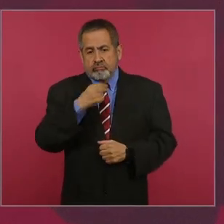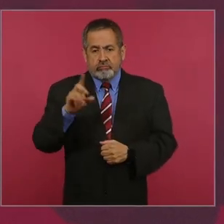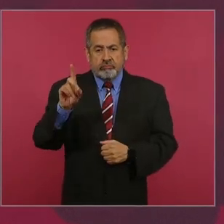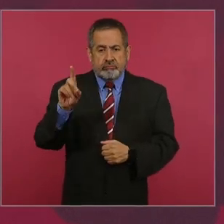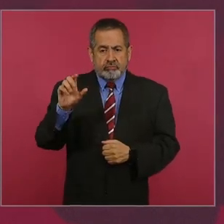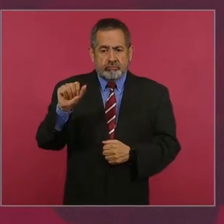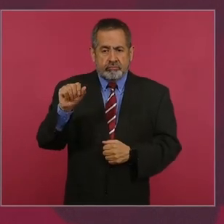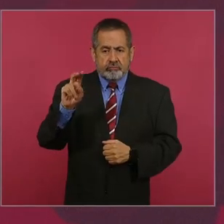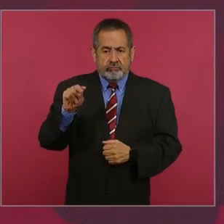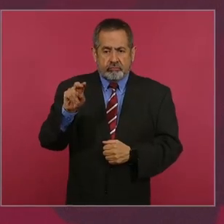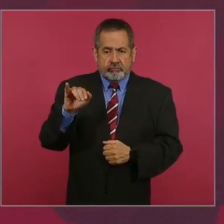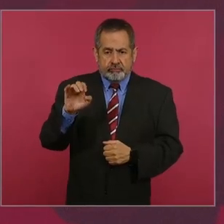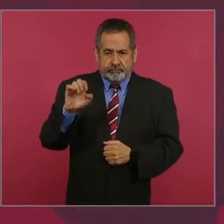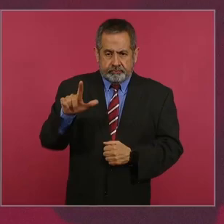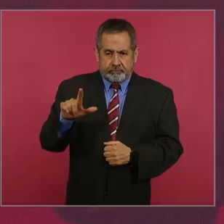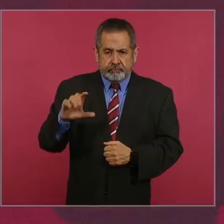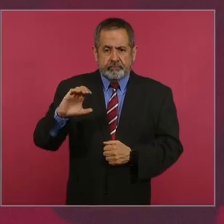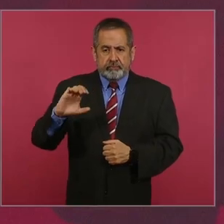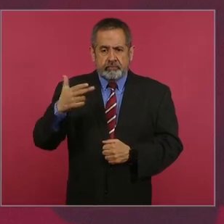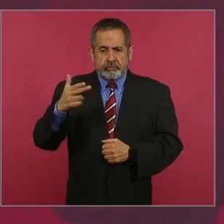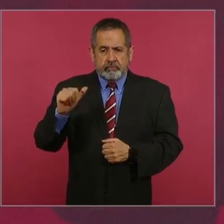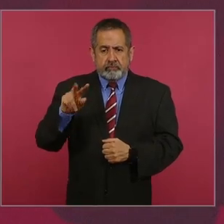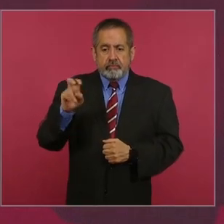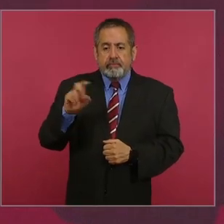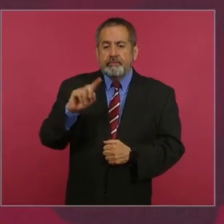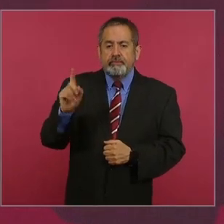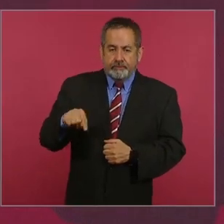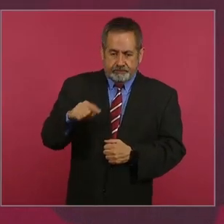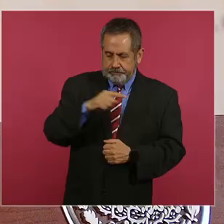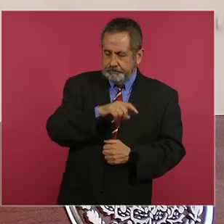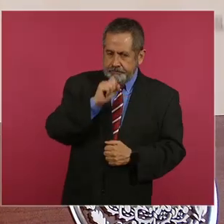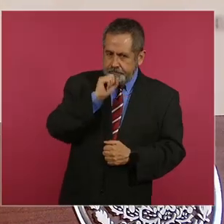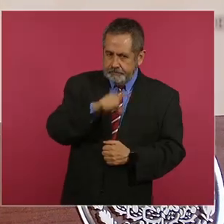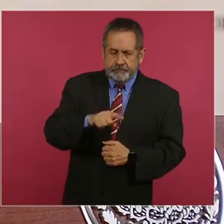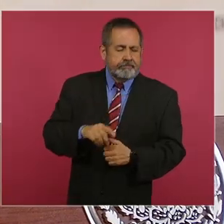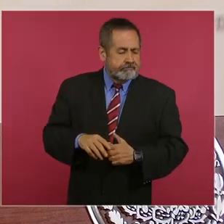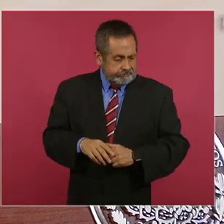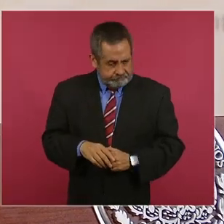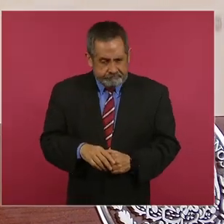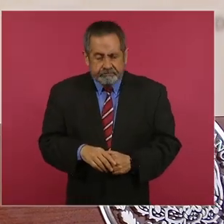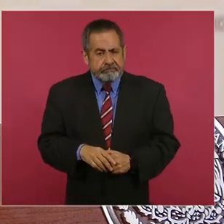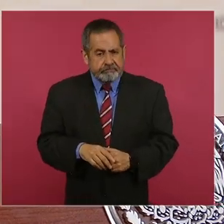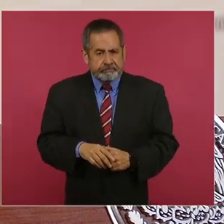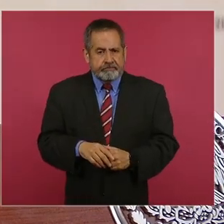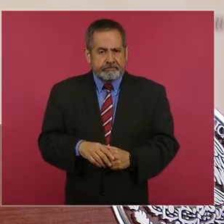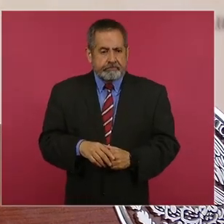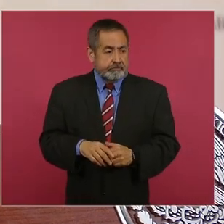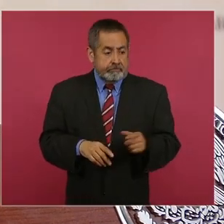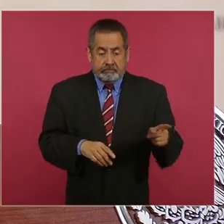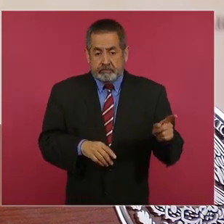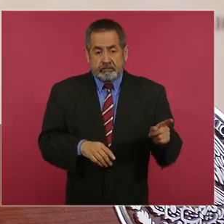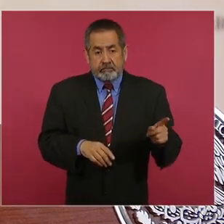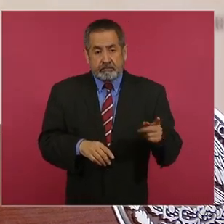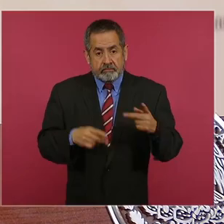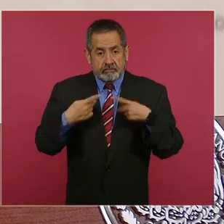igual, uno de los